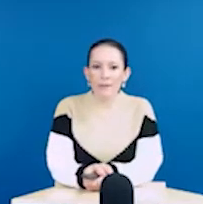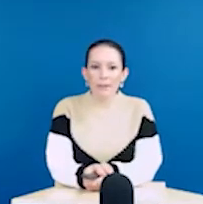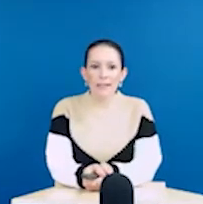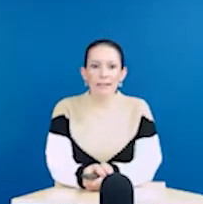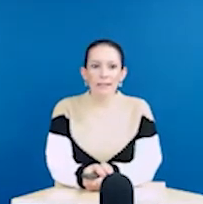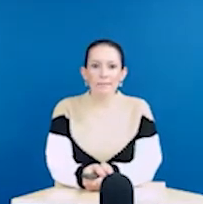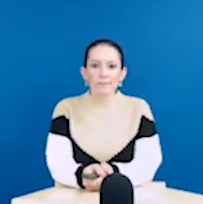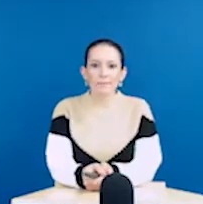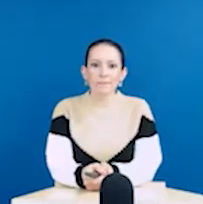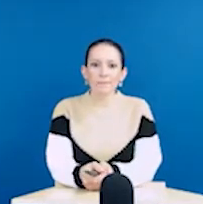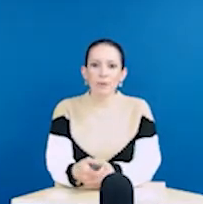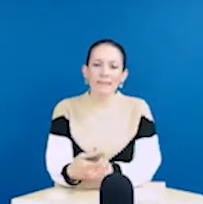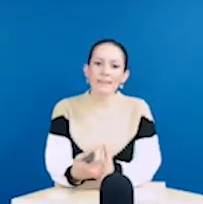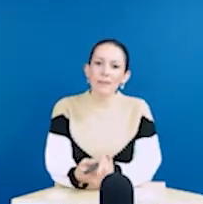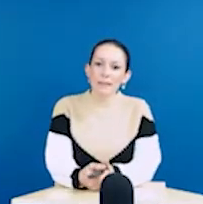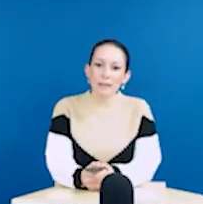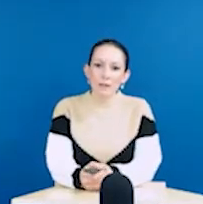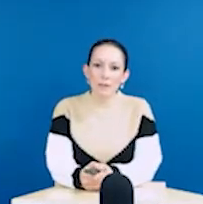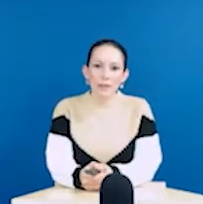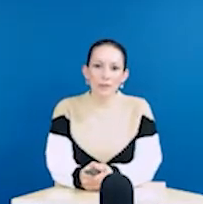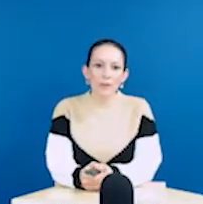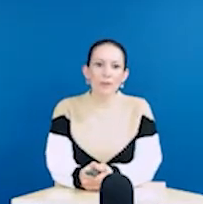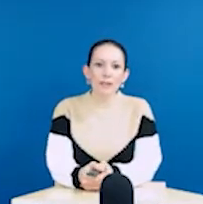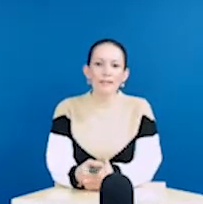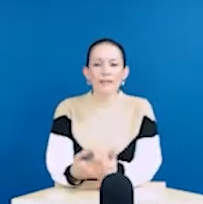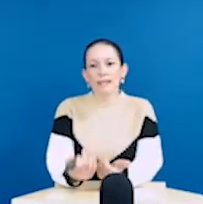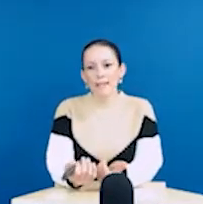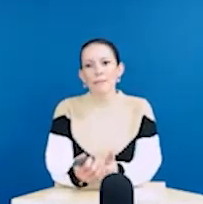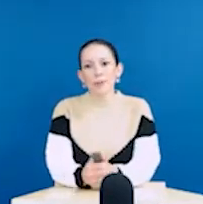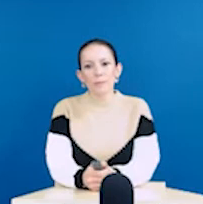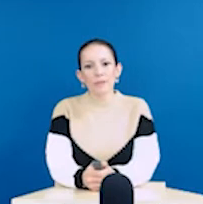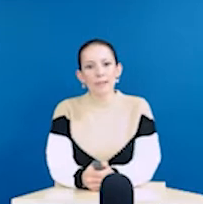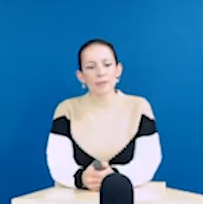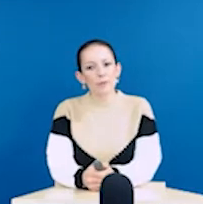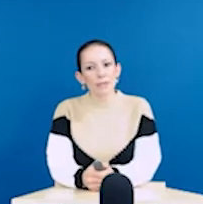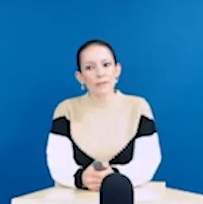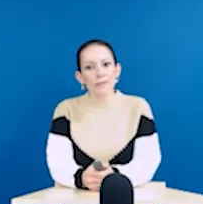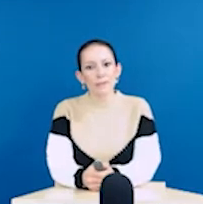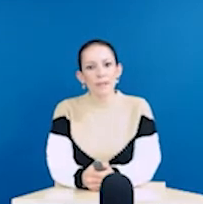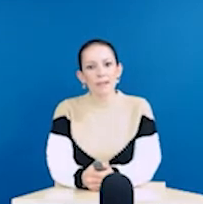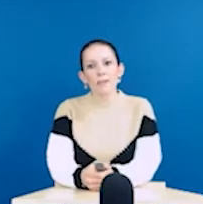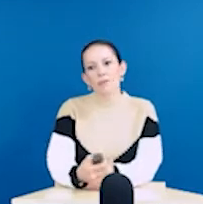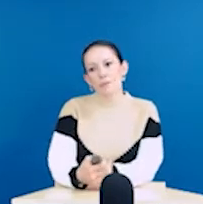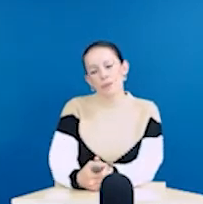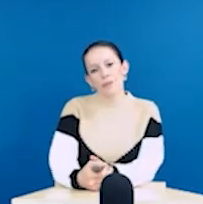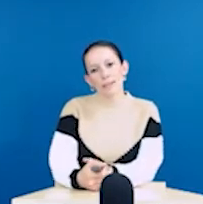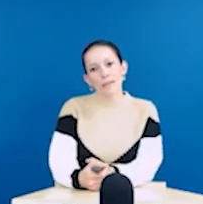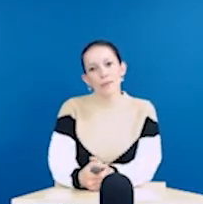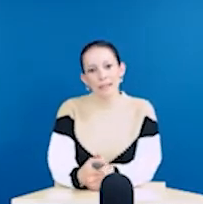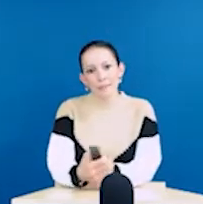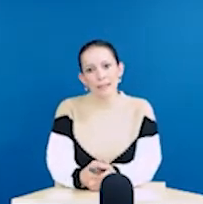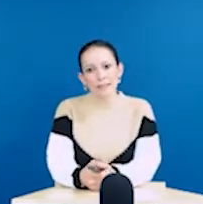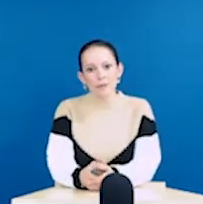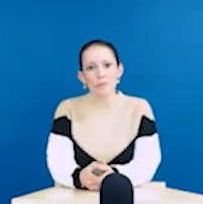espacio para poder transmitir el conocimiento y todas las habilidades que podamos tener las auxiliares de enfermería en un servicio